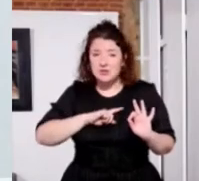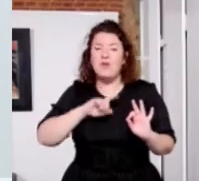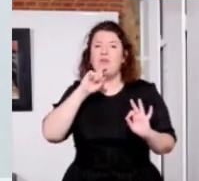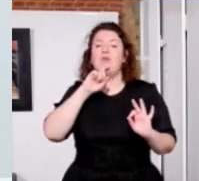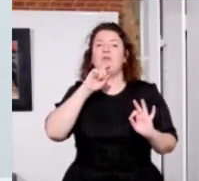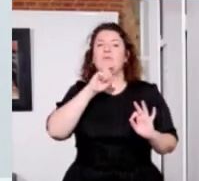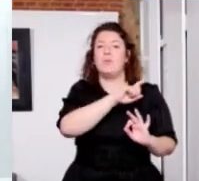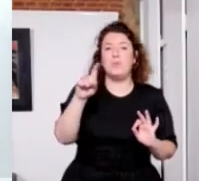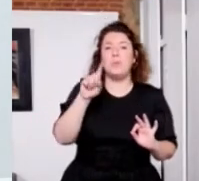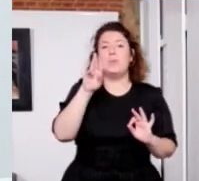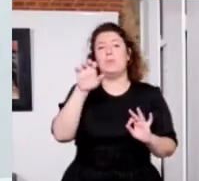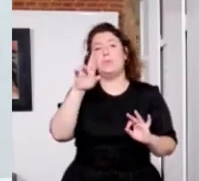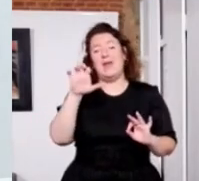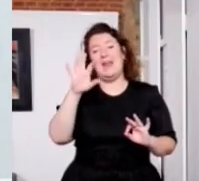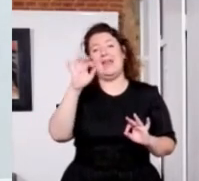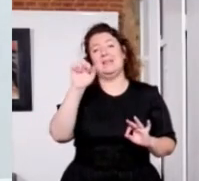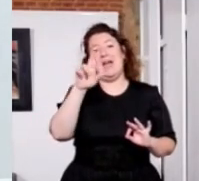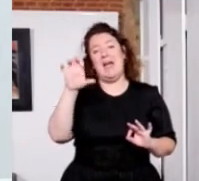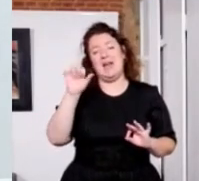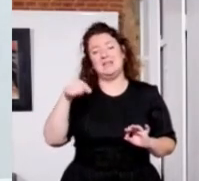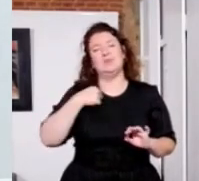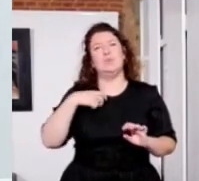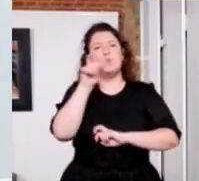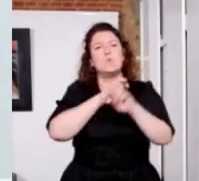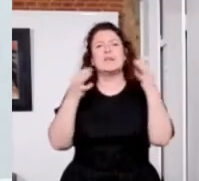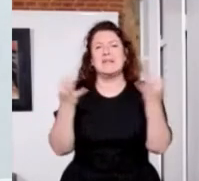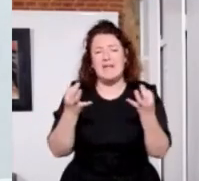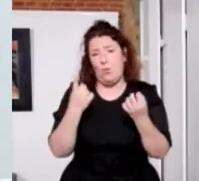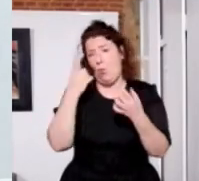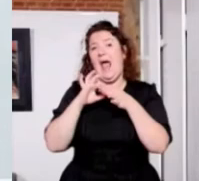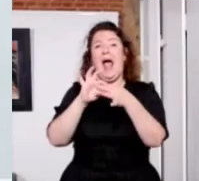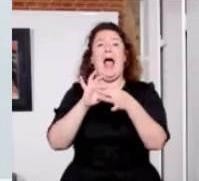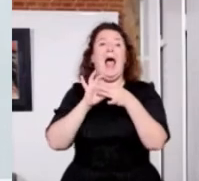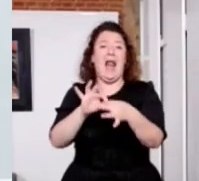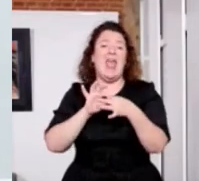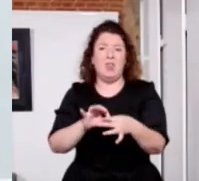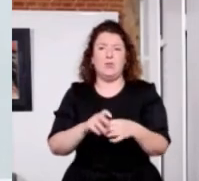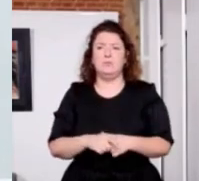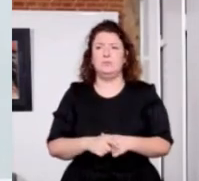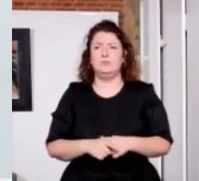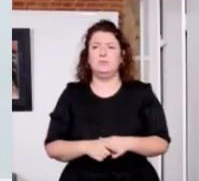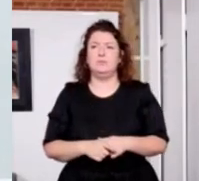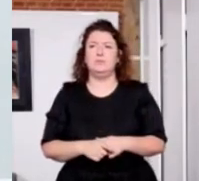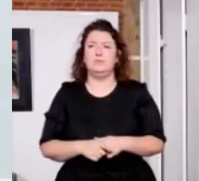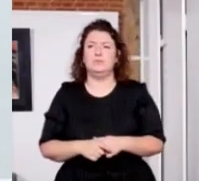Tarrés lo que buscamos es un aliado. Un aliado para hacer cosas o cuestiones que por